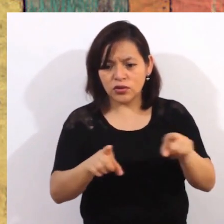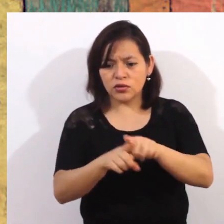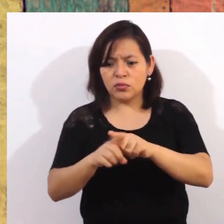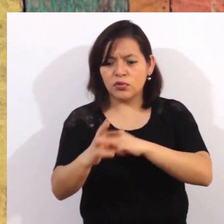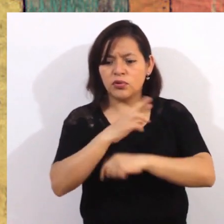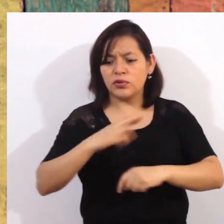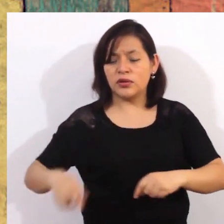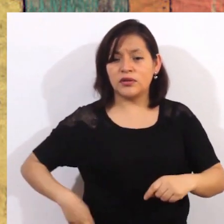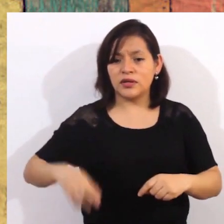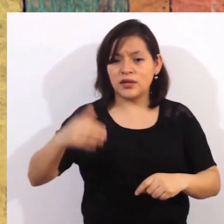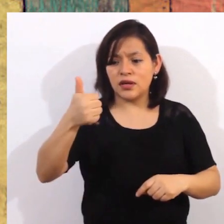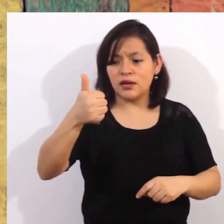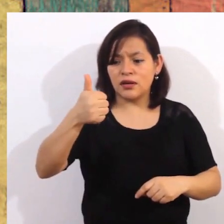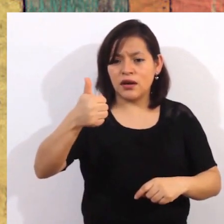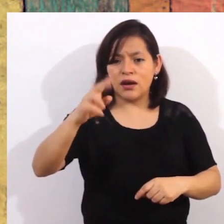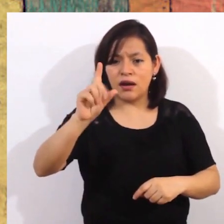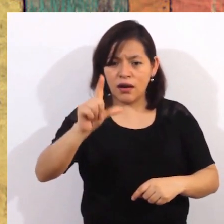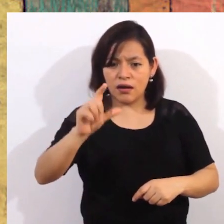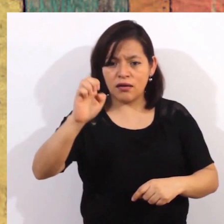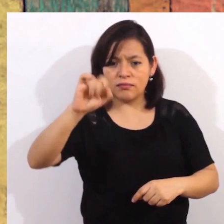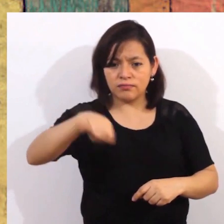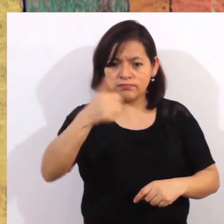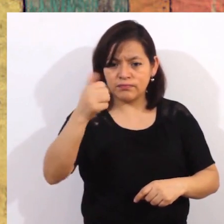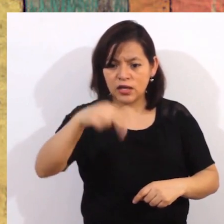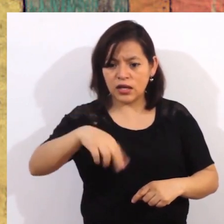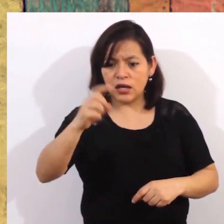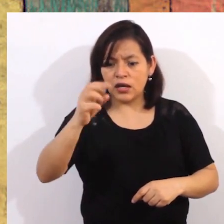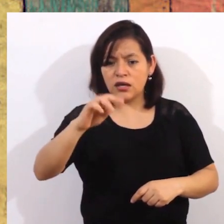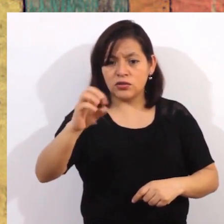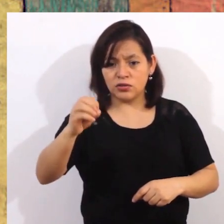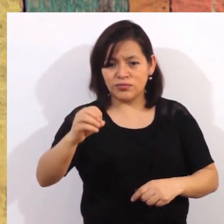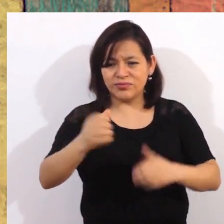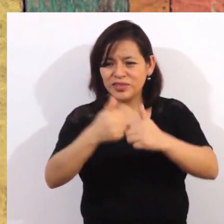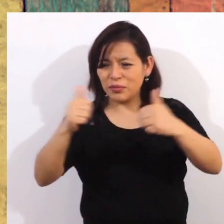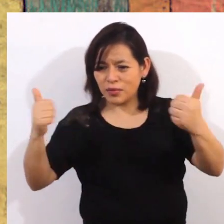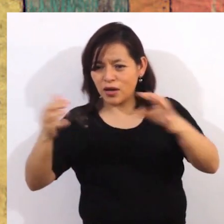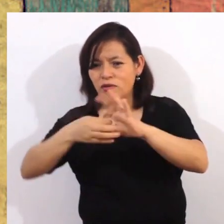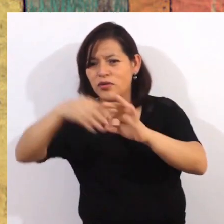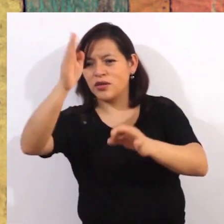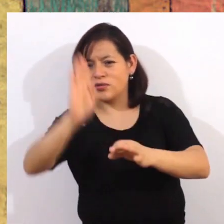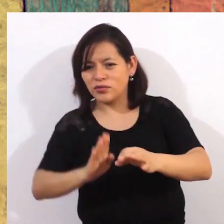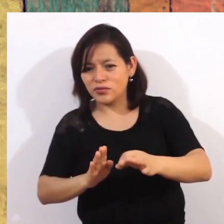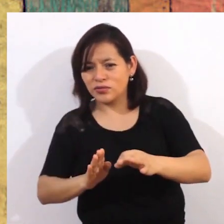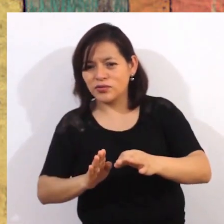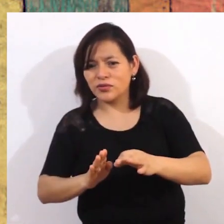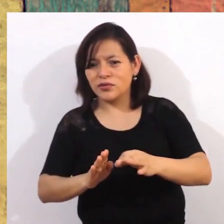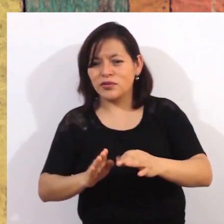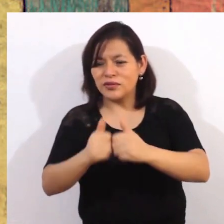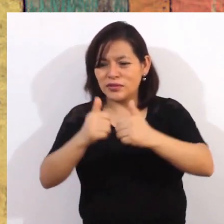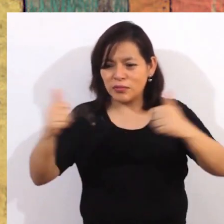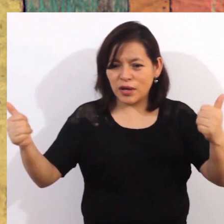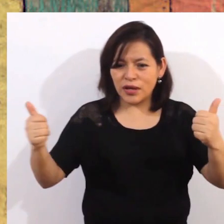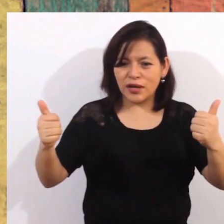de la vida, pero separado, desviado de lo correcto, lo moral, simplemente ¿qué encontramos